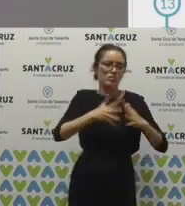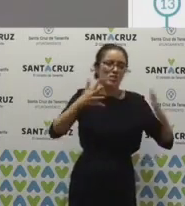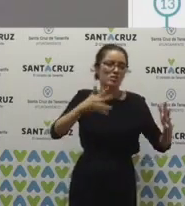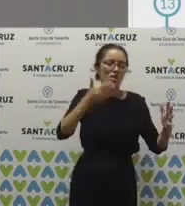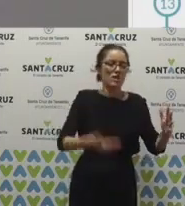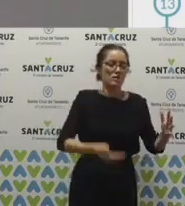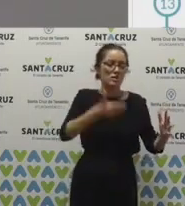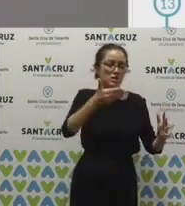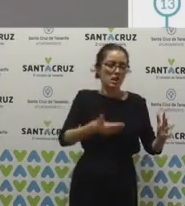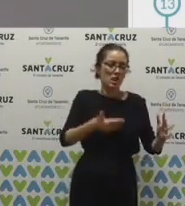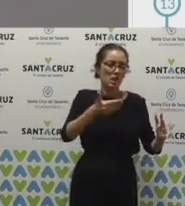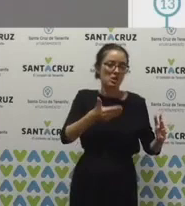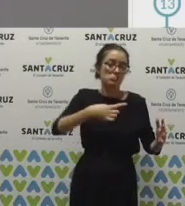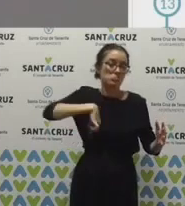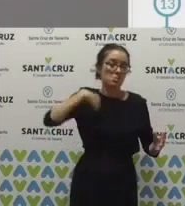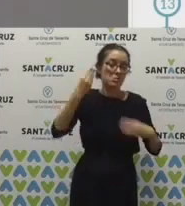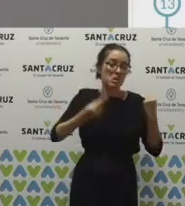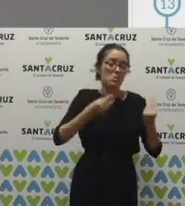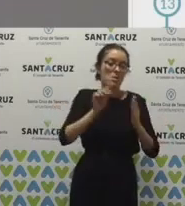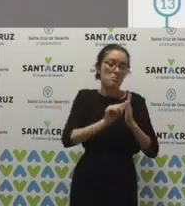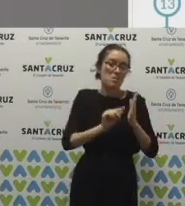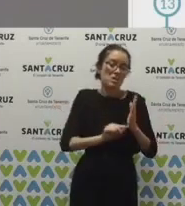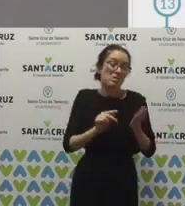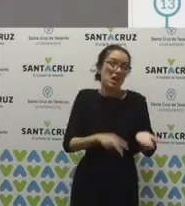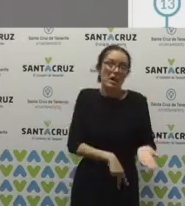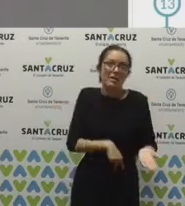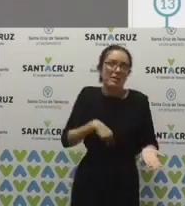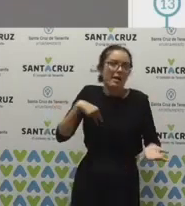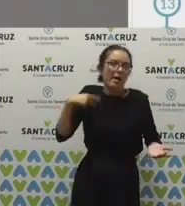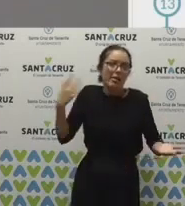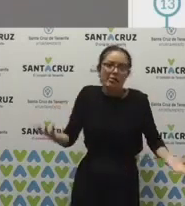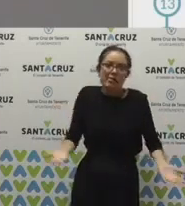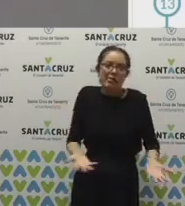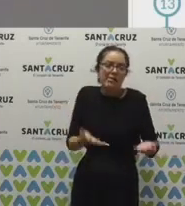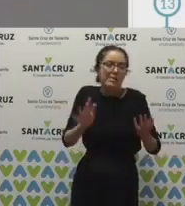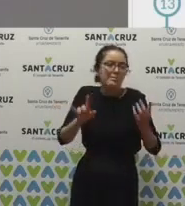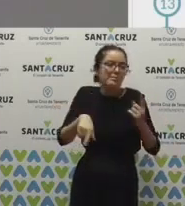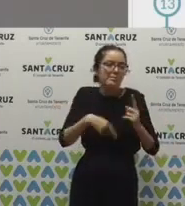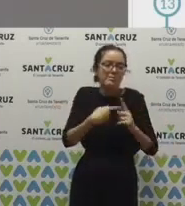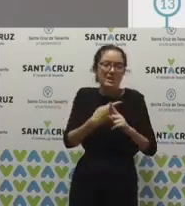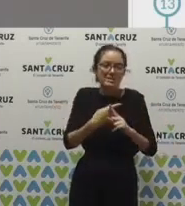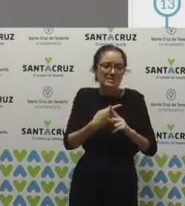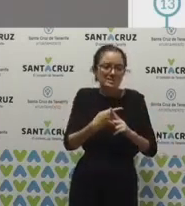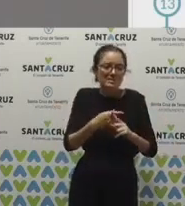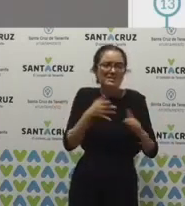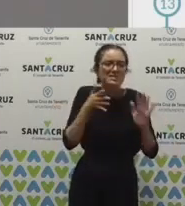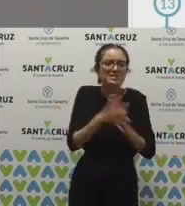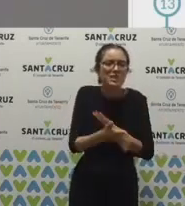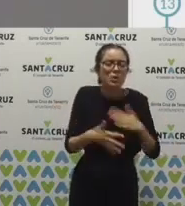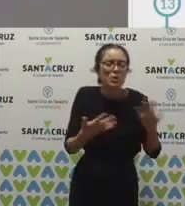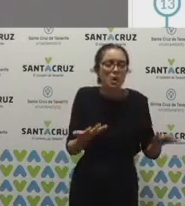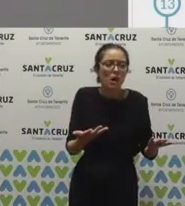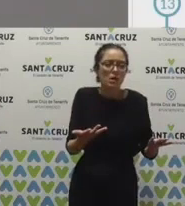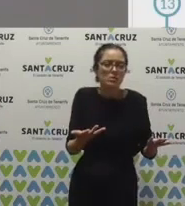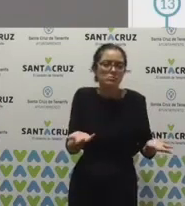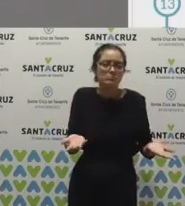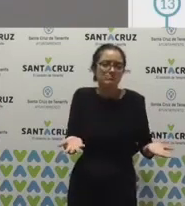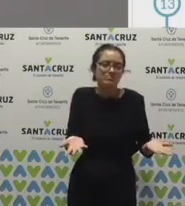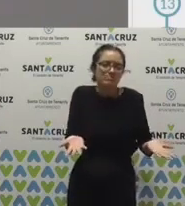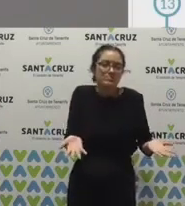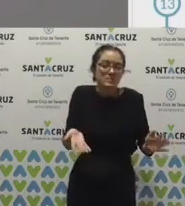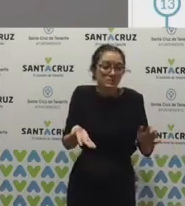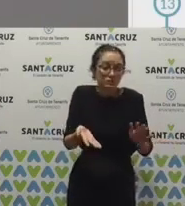nos parece una medida un tal genérica y sin priorizar a cuáles nos estamos refiriendo que parecería darle un cheque en blanco